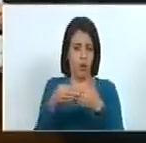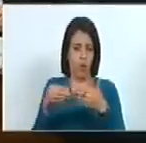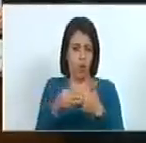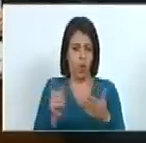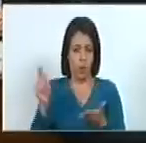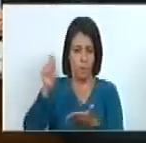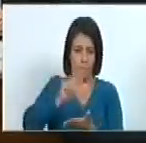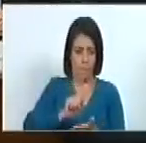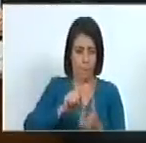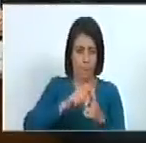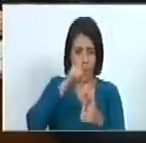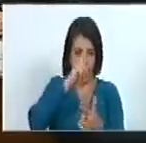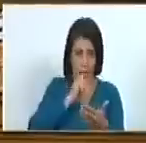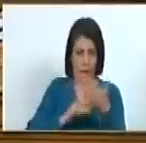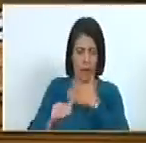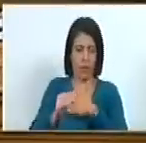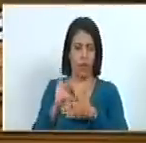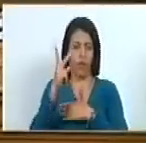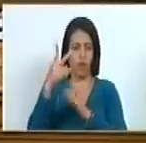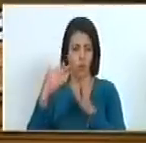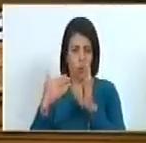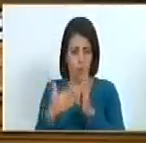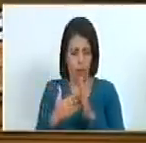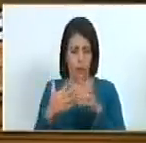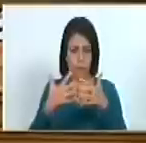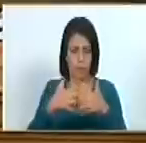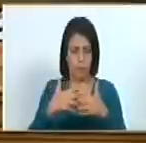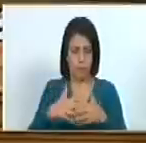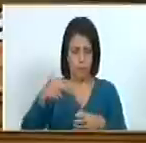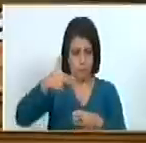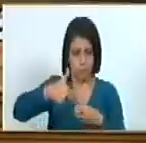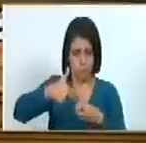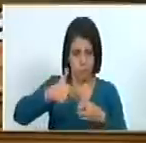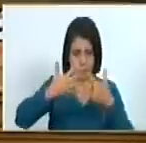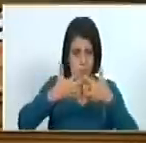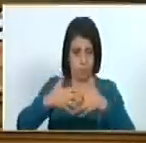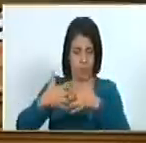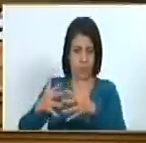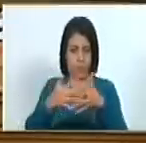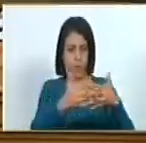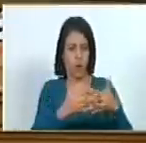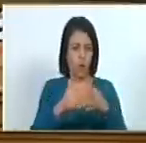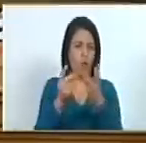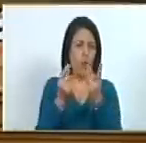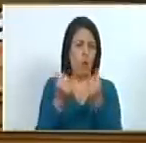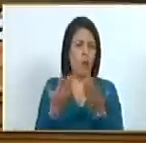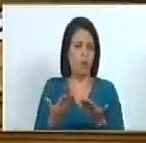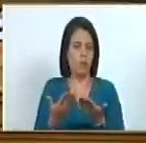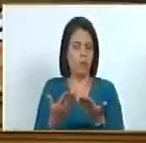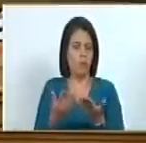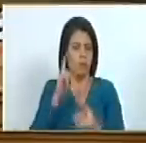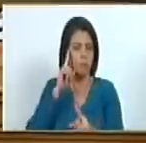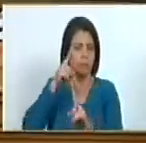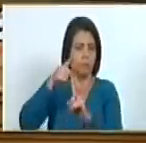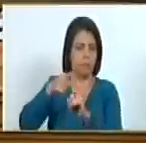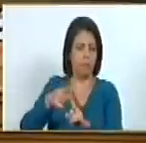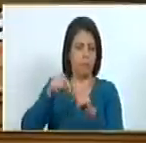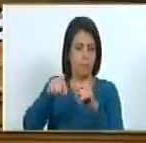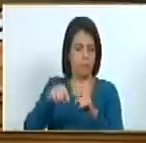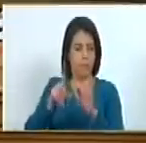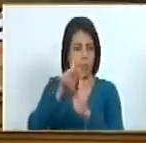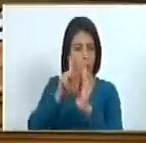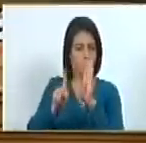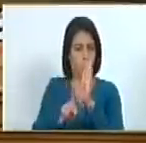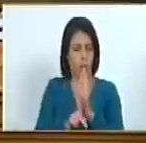percibía en las más de 10.000 estaciones de servicio y las refinerías que tienen los Estados Unidos. Estaban destinados a un